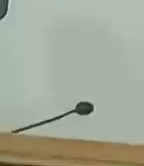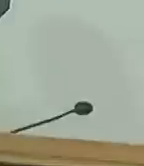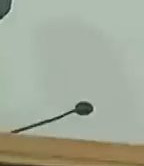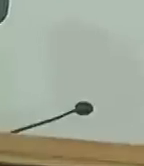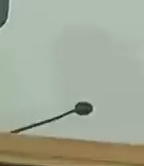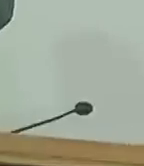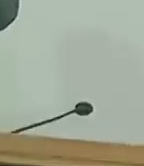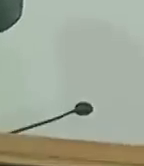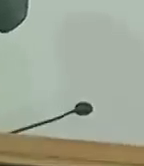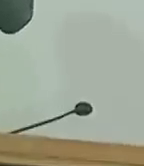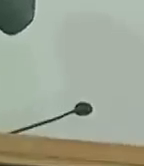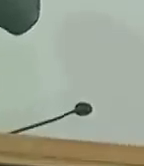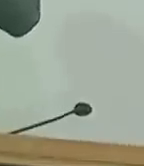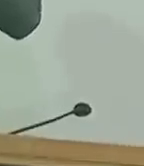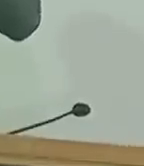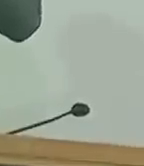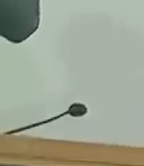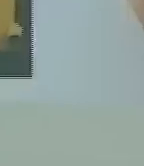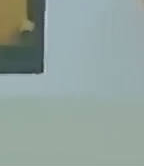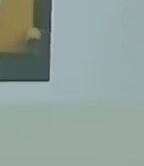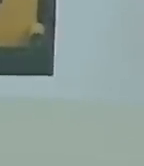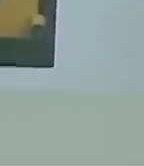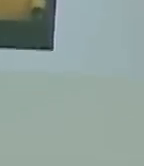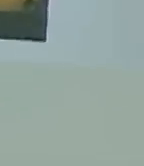Gracias, presidente Trump.